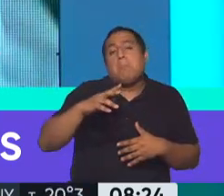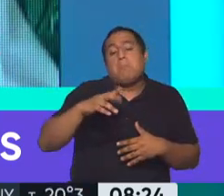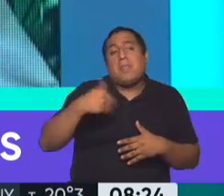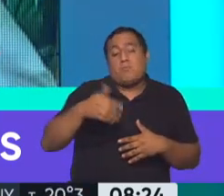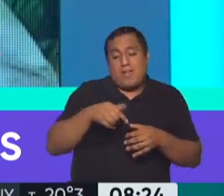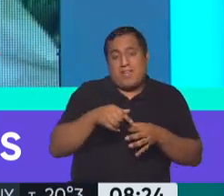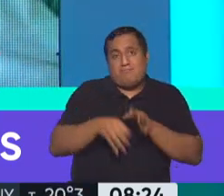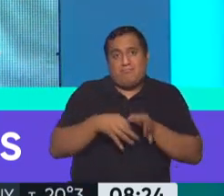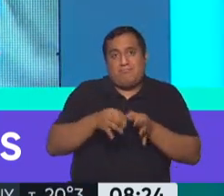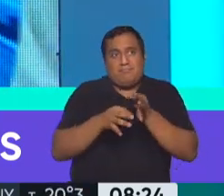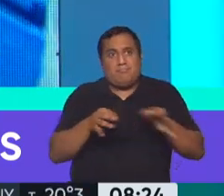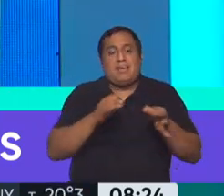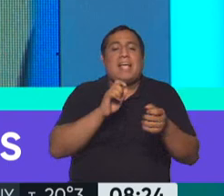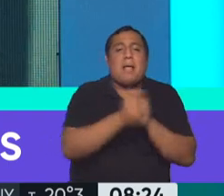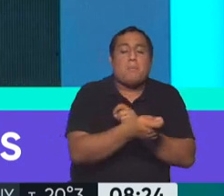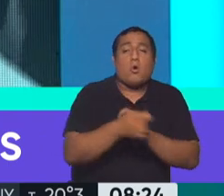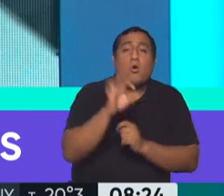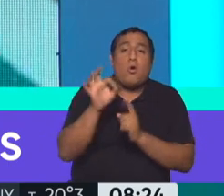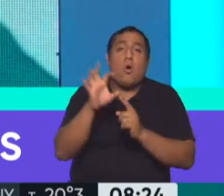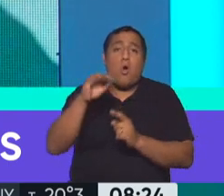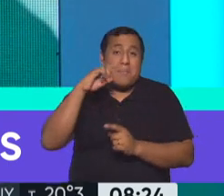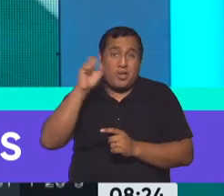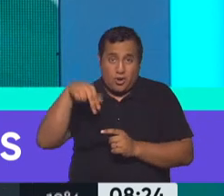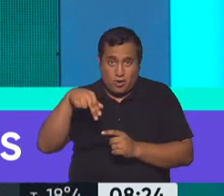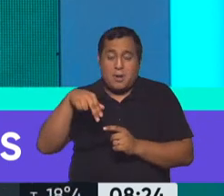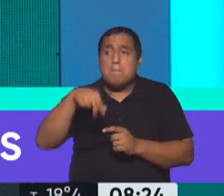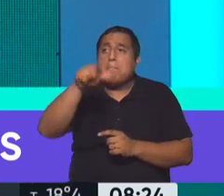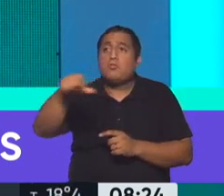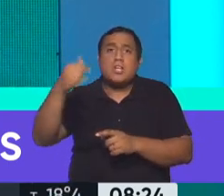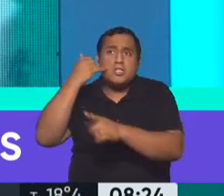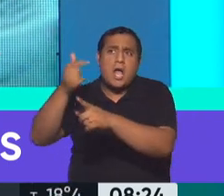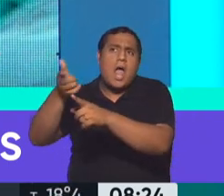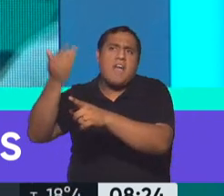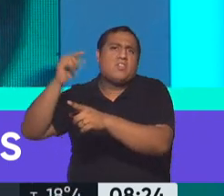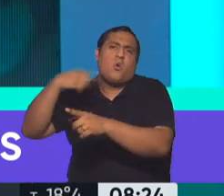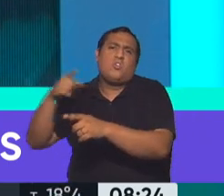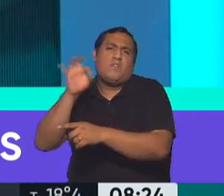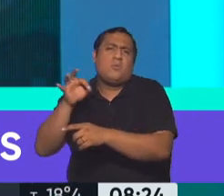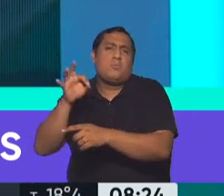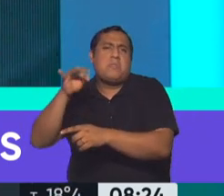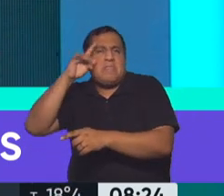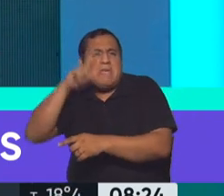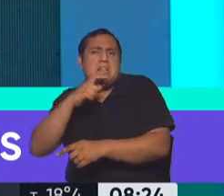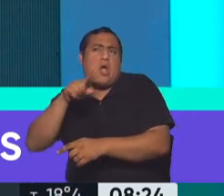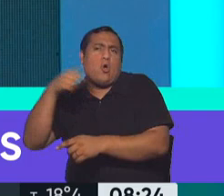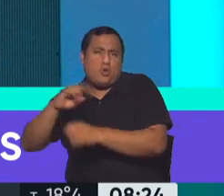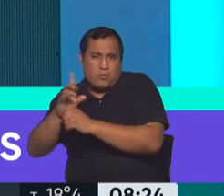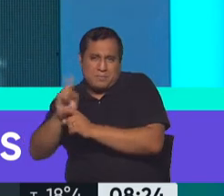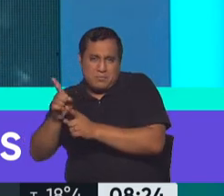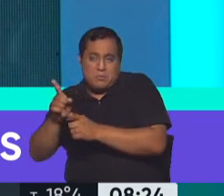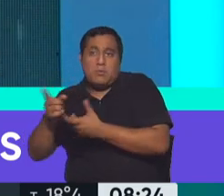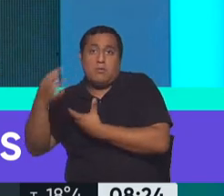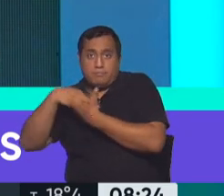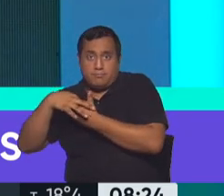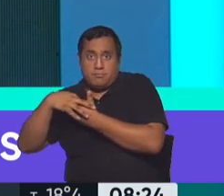Omicron está demostrado que puede infectar claramente a personas que se han infectado con la variante anterior o sea que el virus es